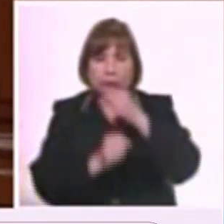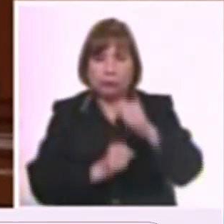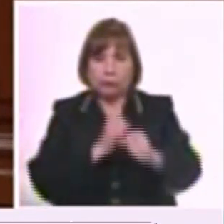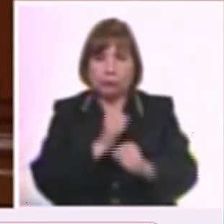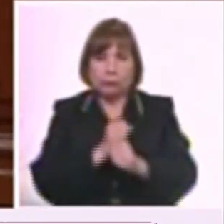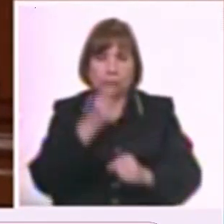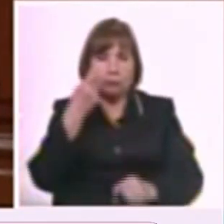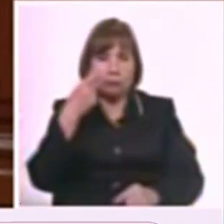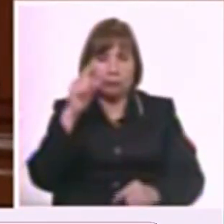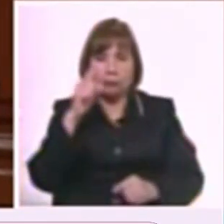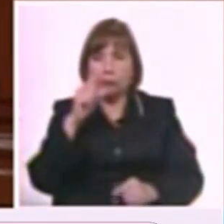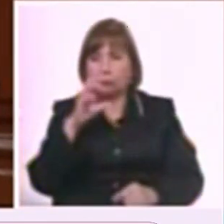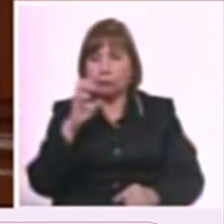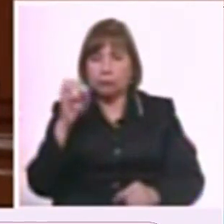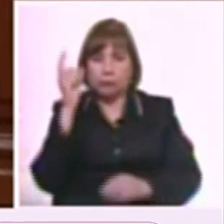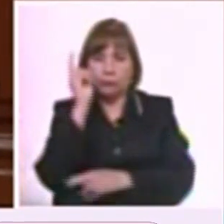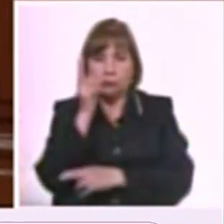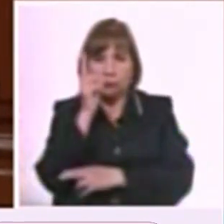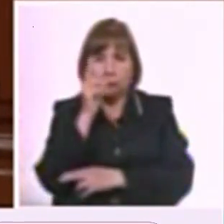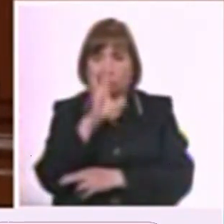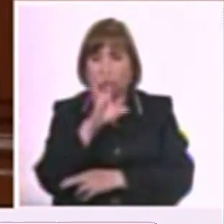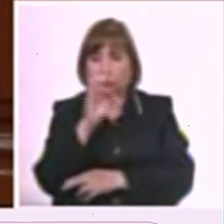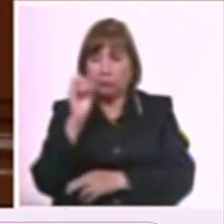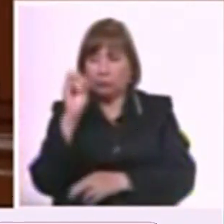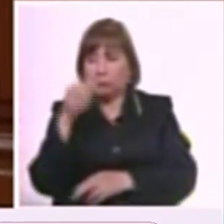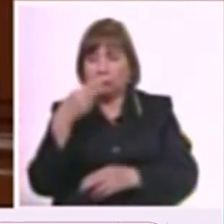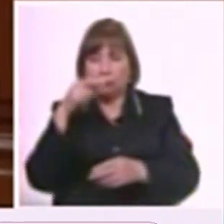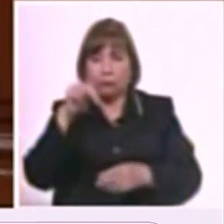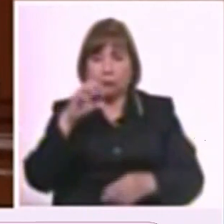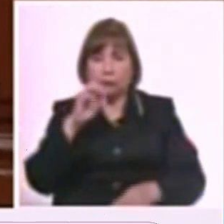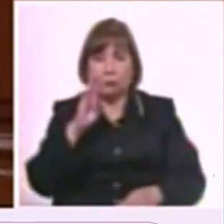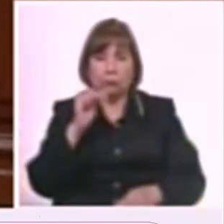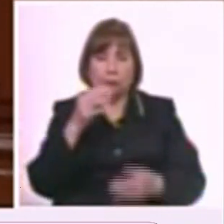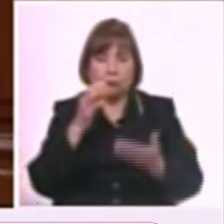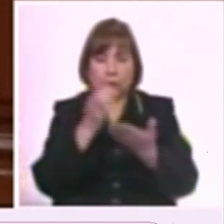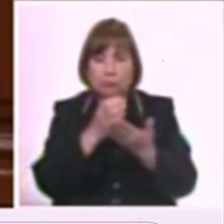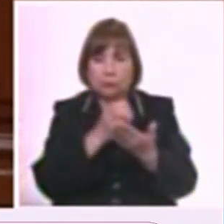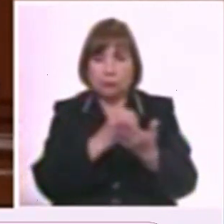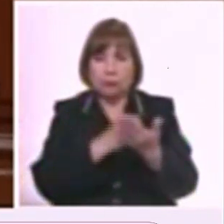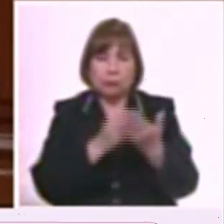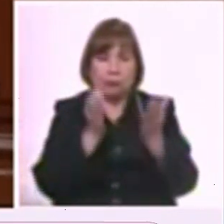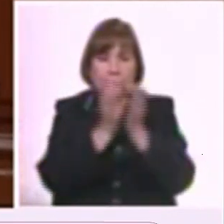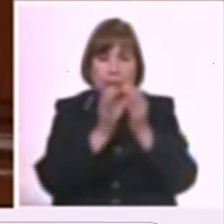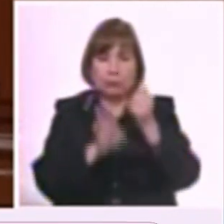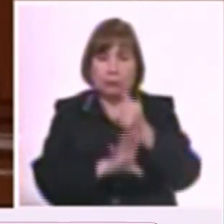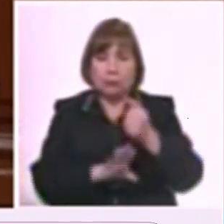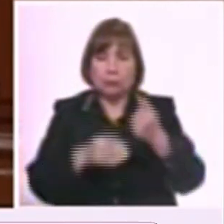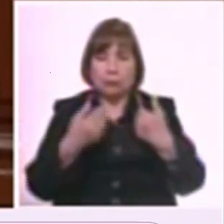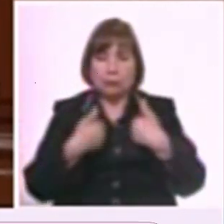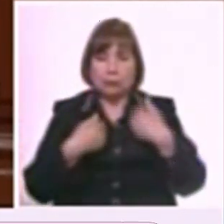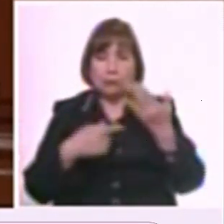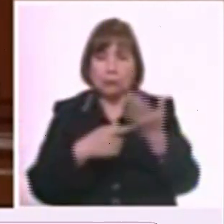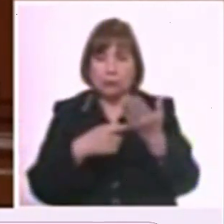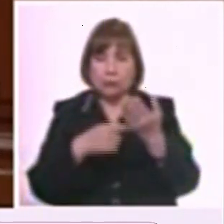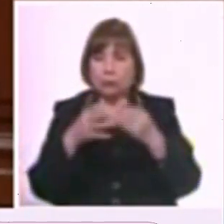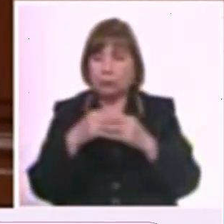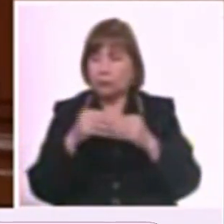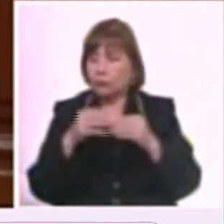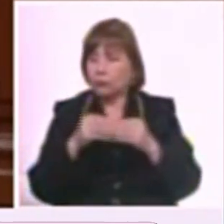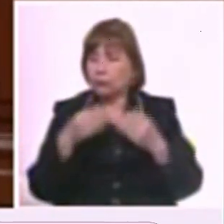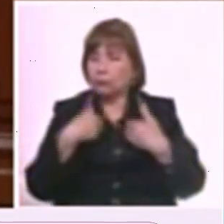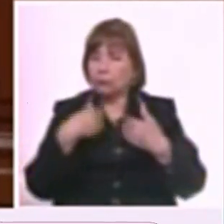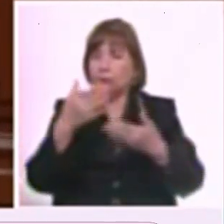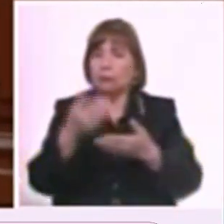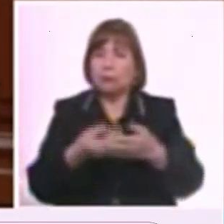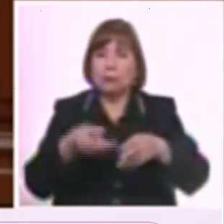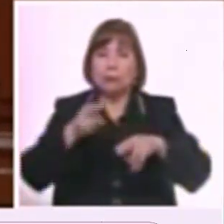percibirá una remuneración de 3.100 soles. Asimismo, se destinarán 112 millones de soles para mejorar